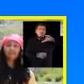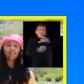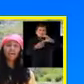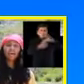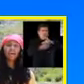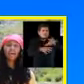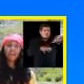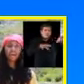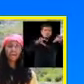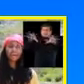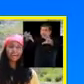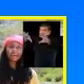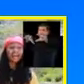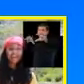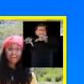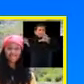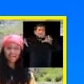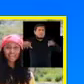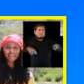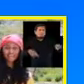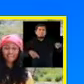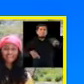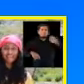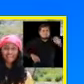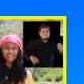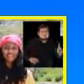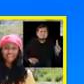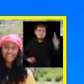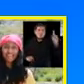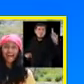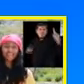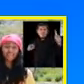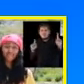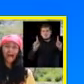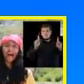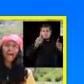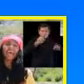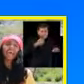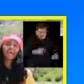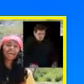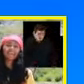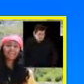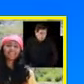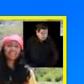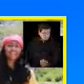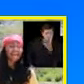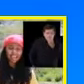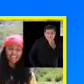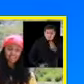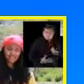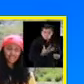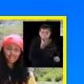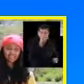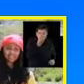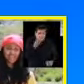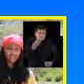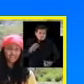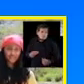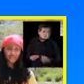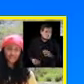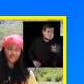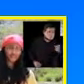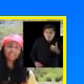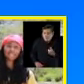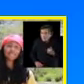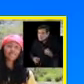Aparecen en medio de la luz de las ciudades Las sombras de los